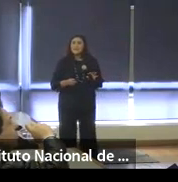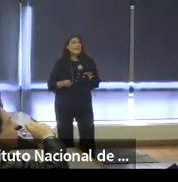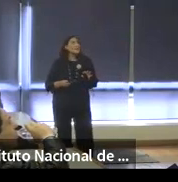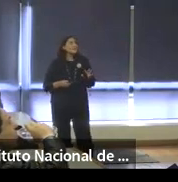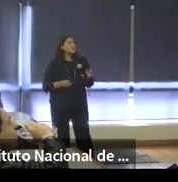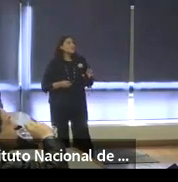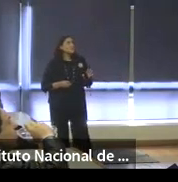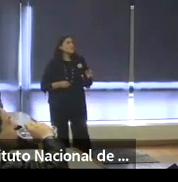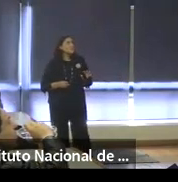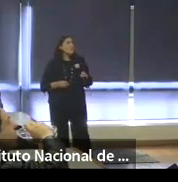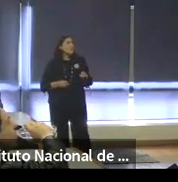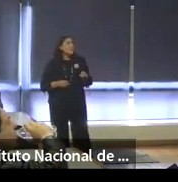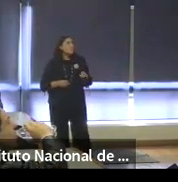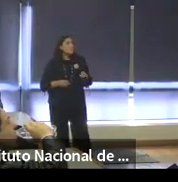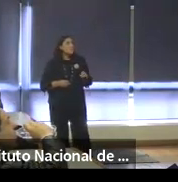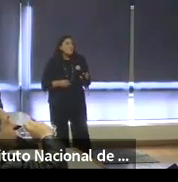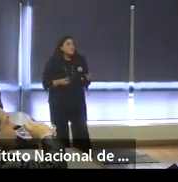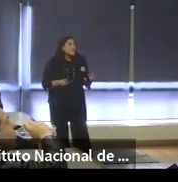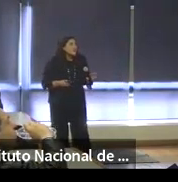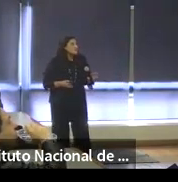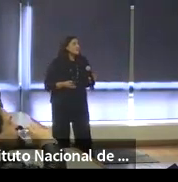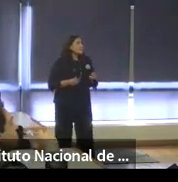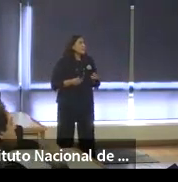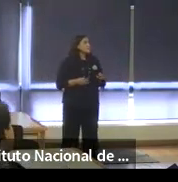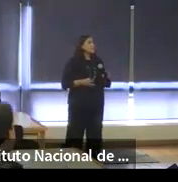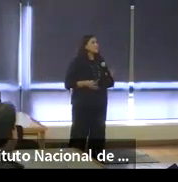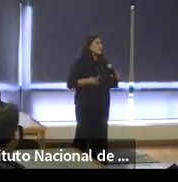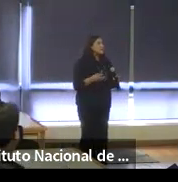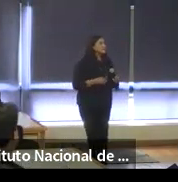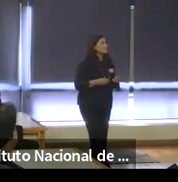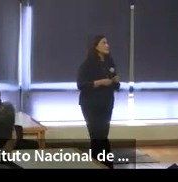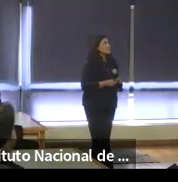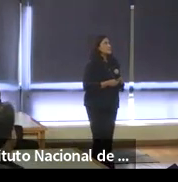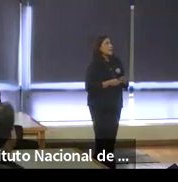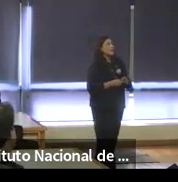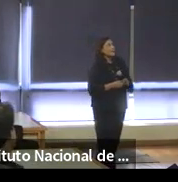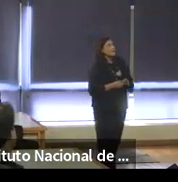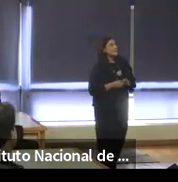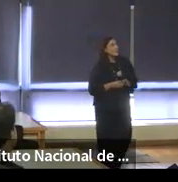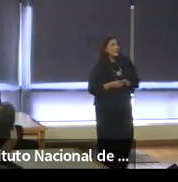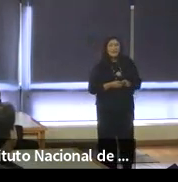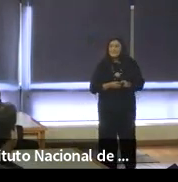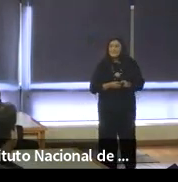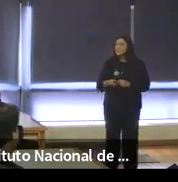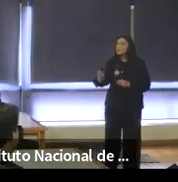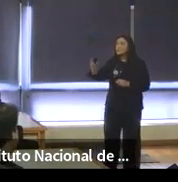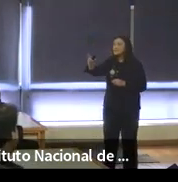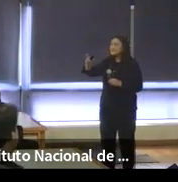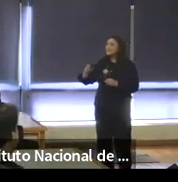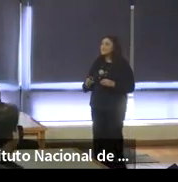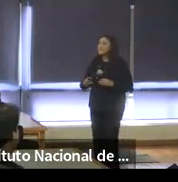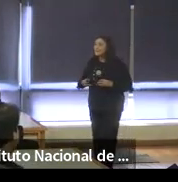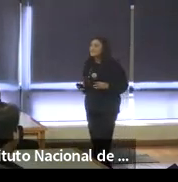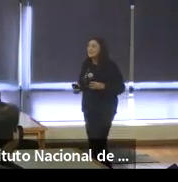de la negociación tienes que saber cuáles son las partes que están involucradas Cuál es el entorno